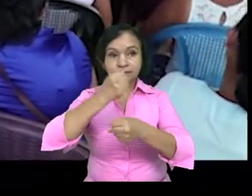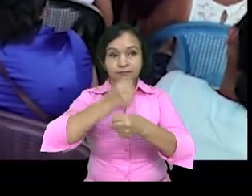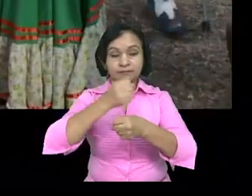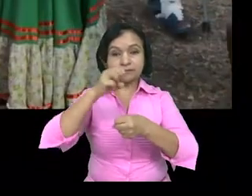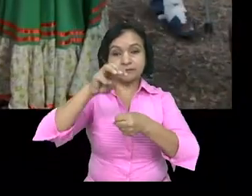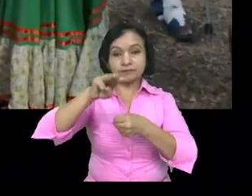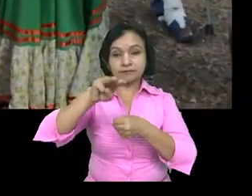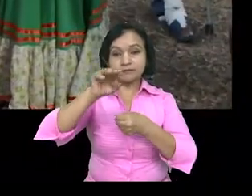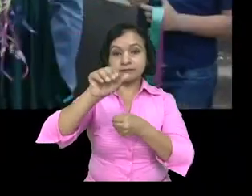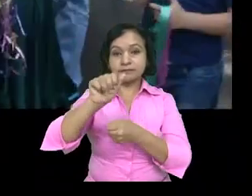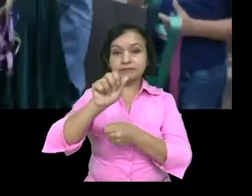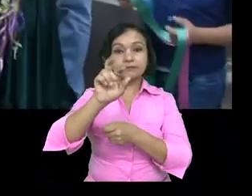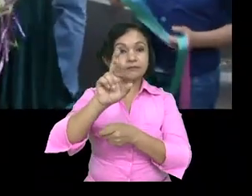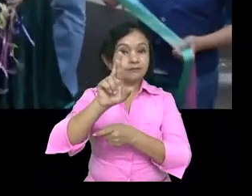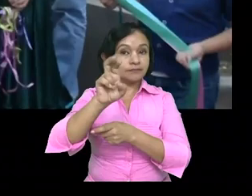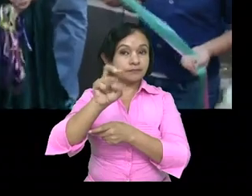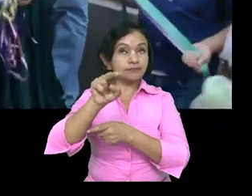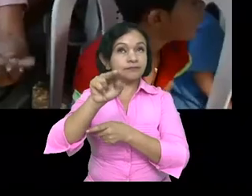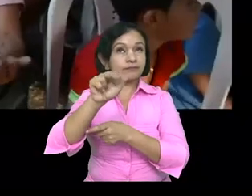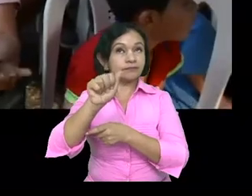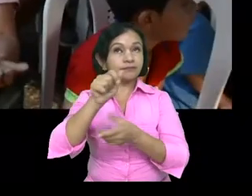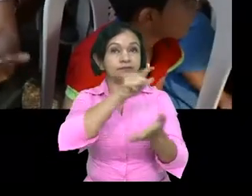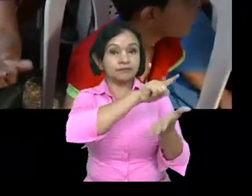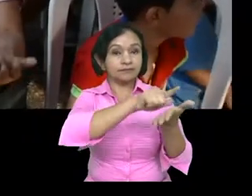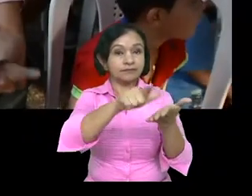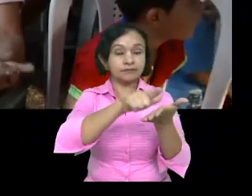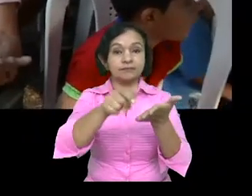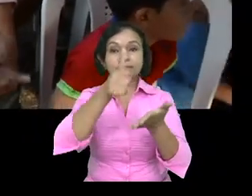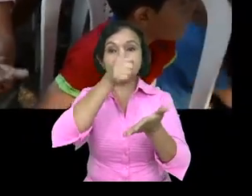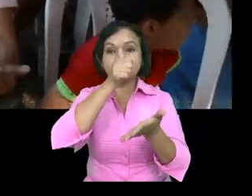Marena, porque es un tema de tratamiento de agua